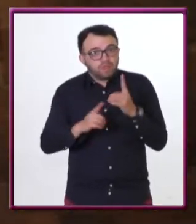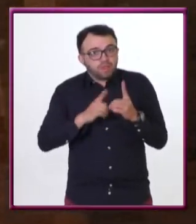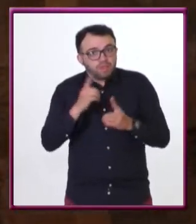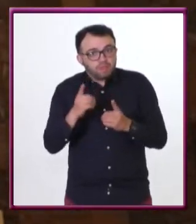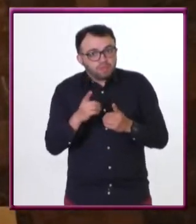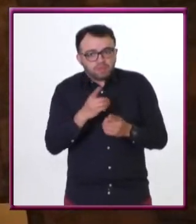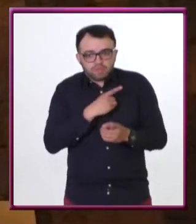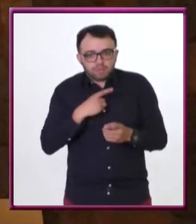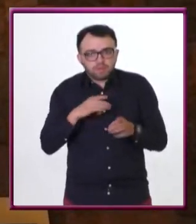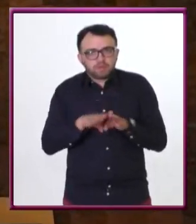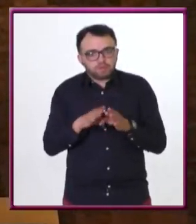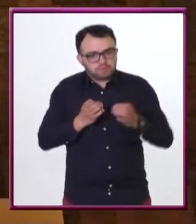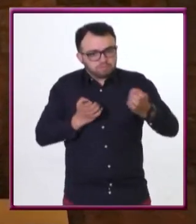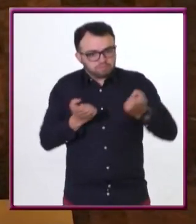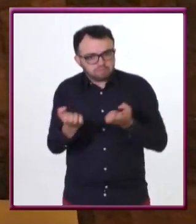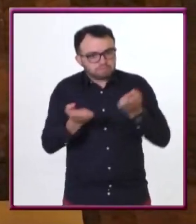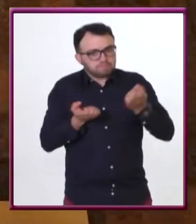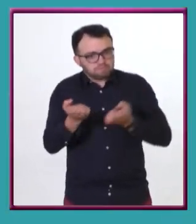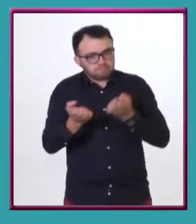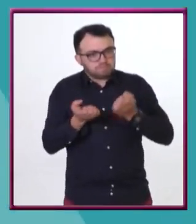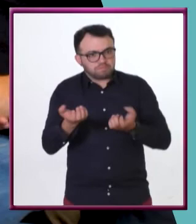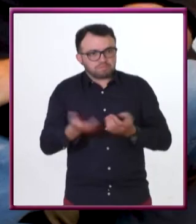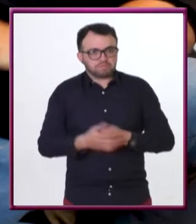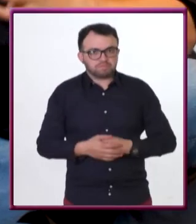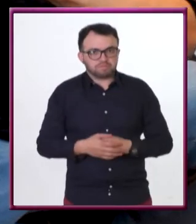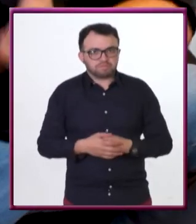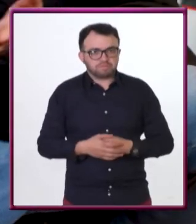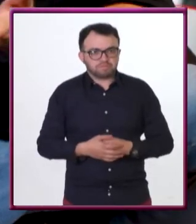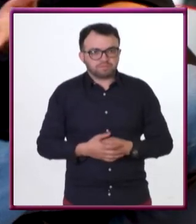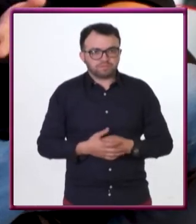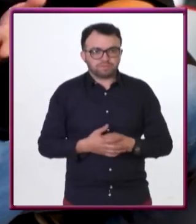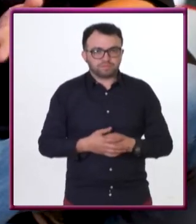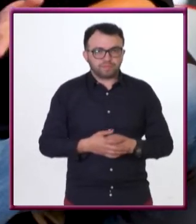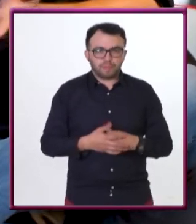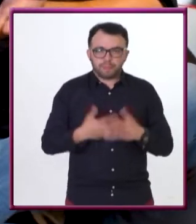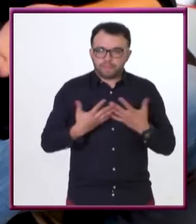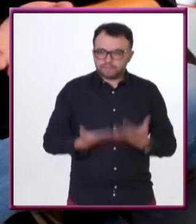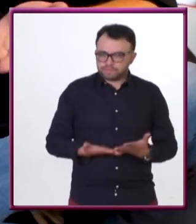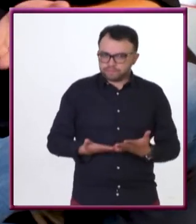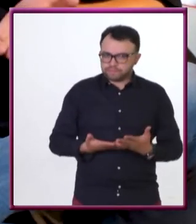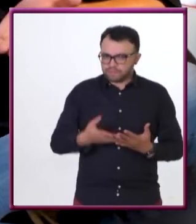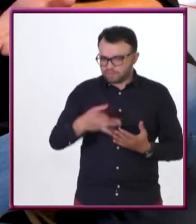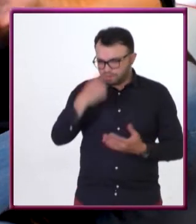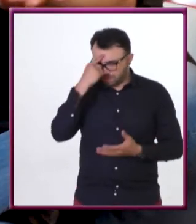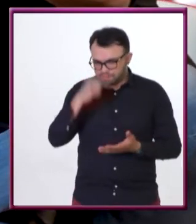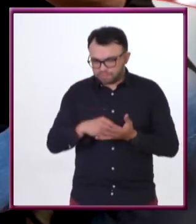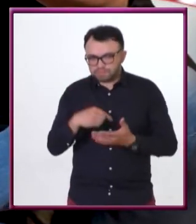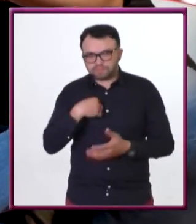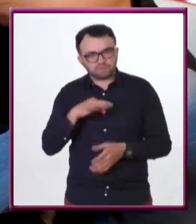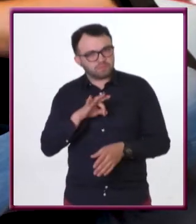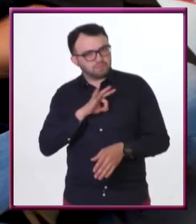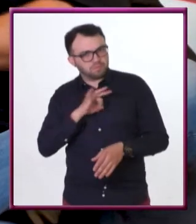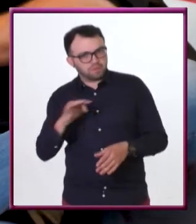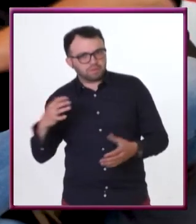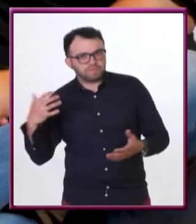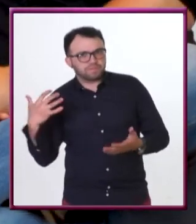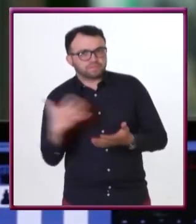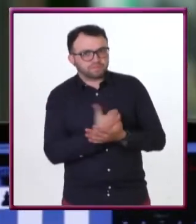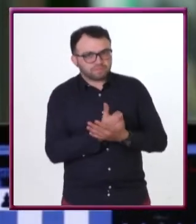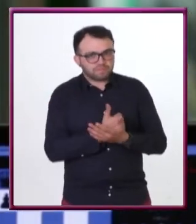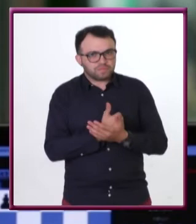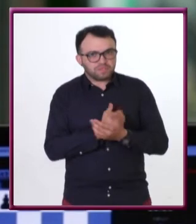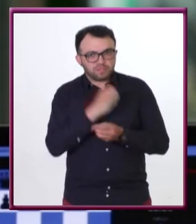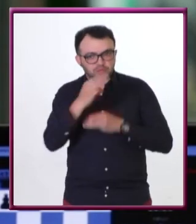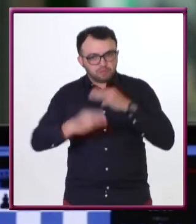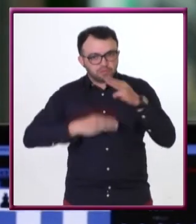entrenas. Oye, no lo había pensado de esa forma. Entonces, ¿yo podría ganar un torneo internacional? ¿Podría ganarle una computadora?